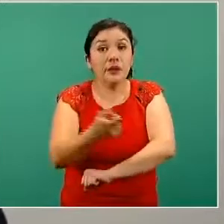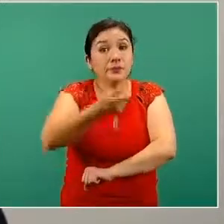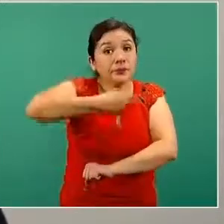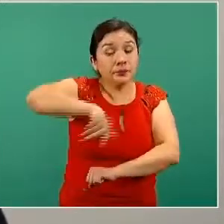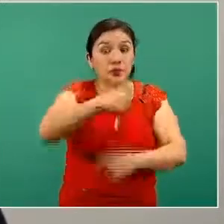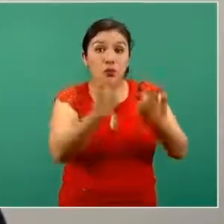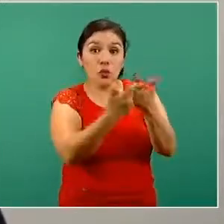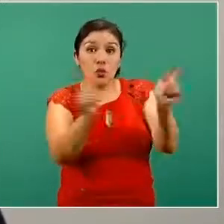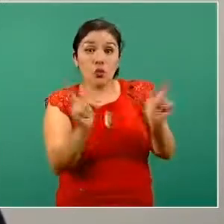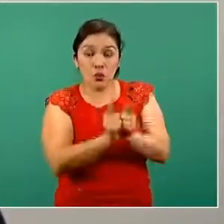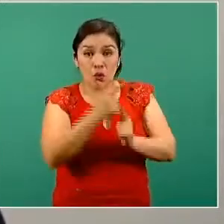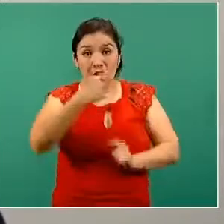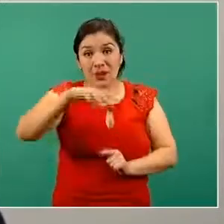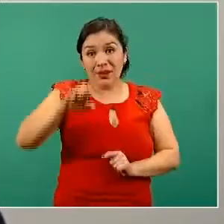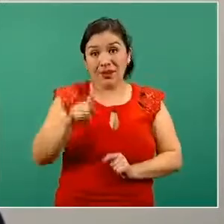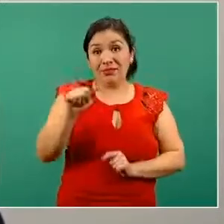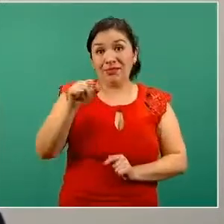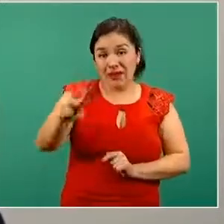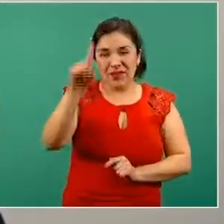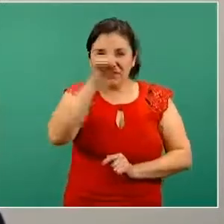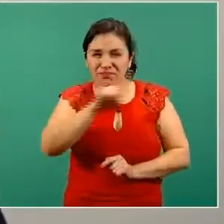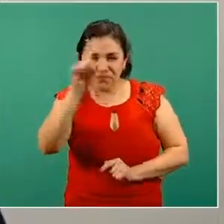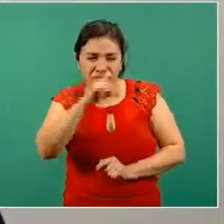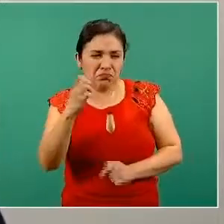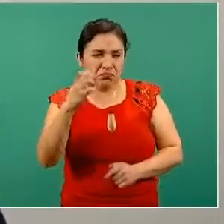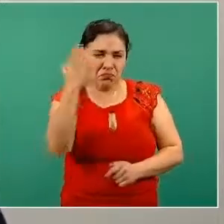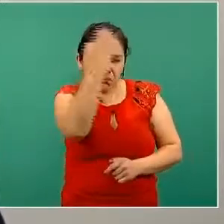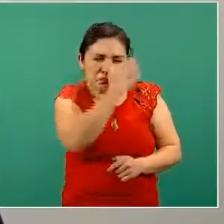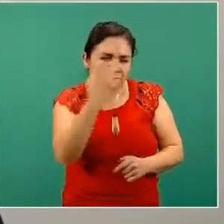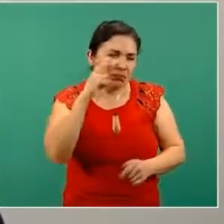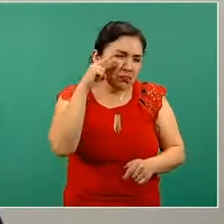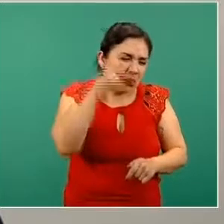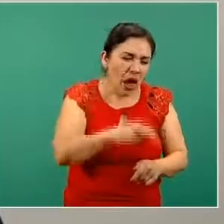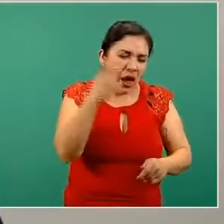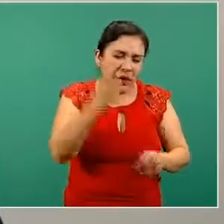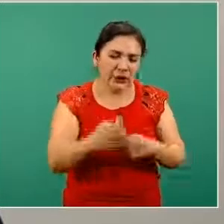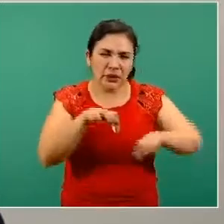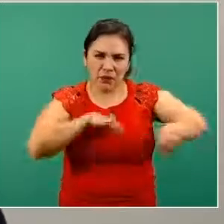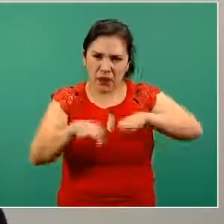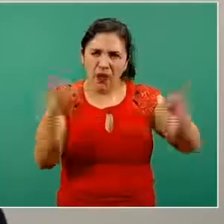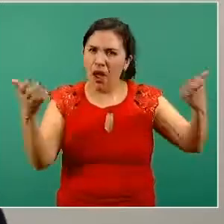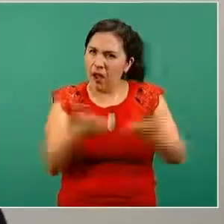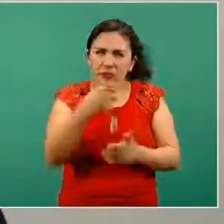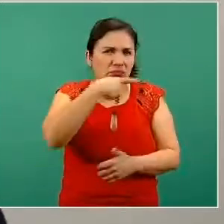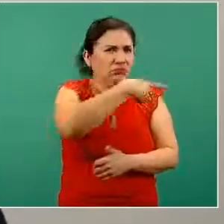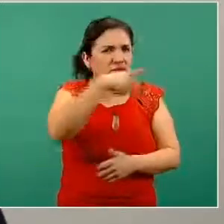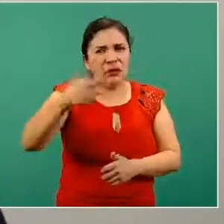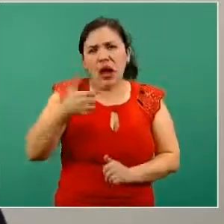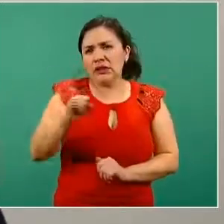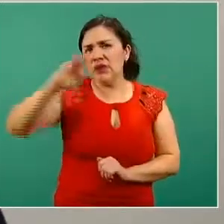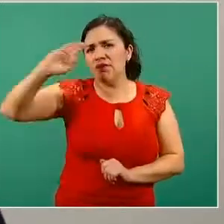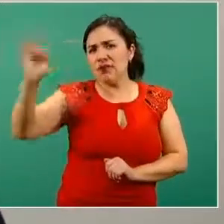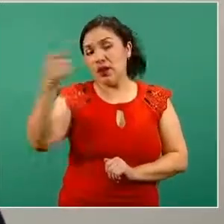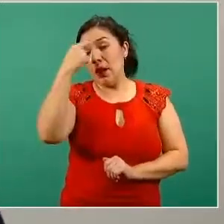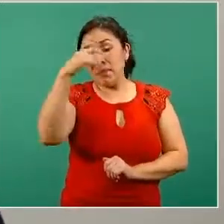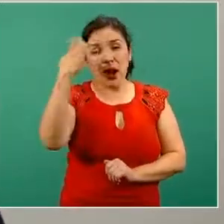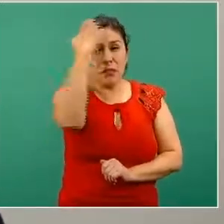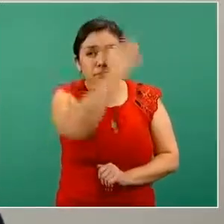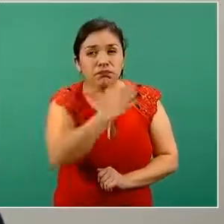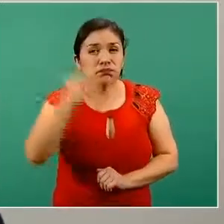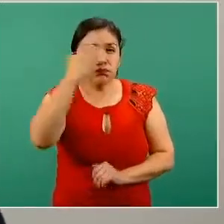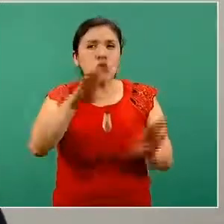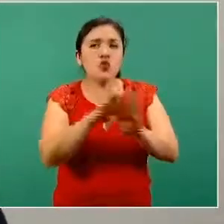el grupo de expertos dictamina, porque es el trabajo también que se tiene a nivel federal de llevar a cabo